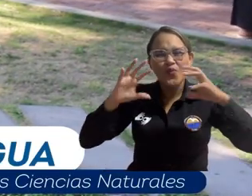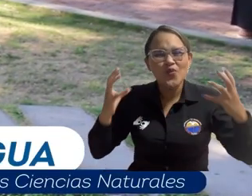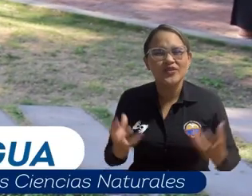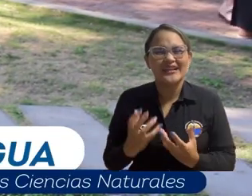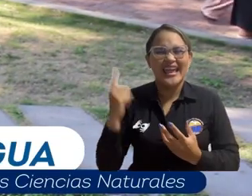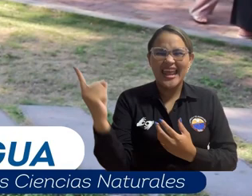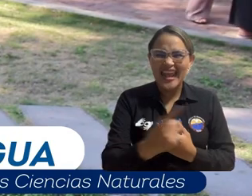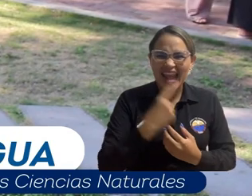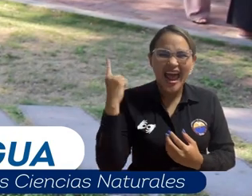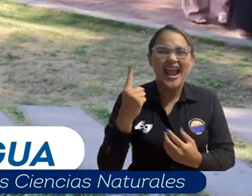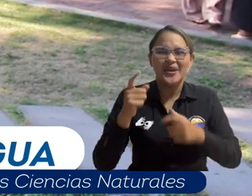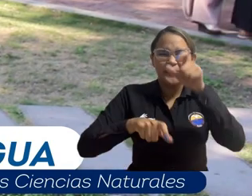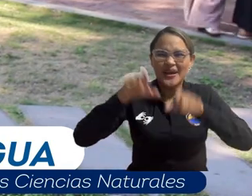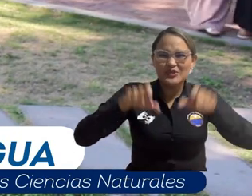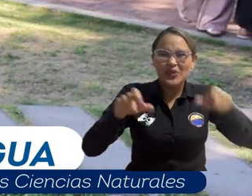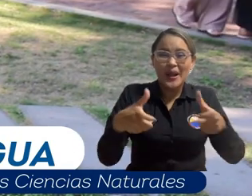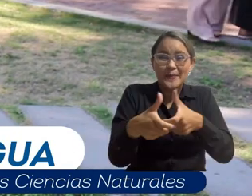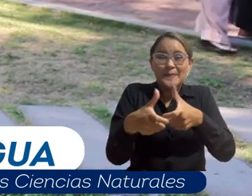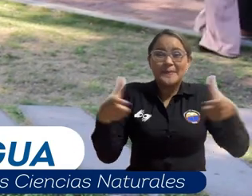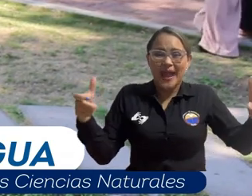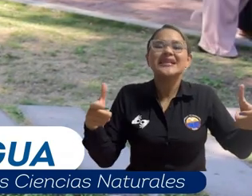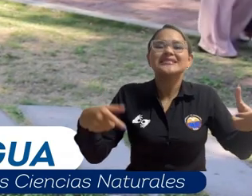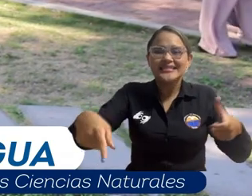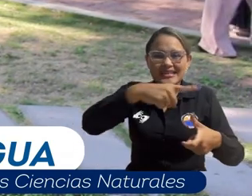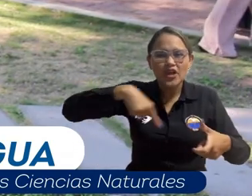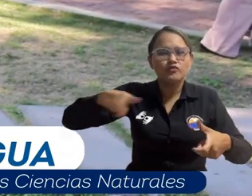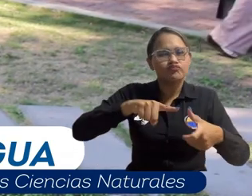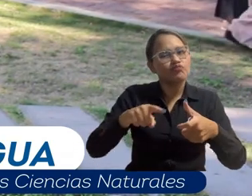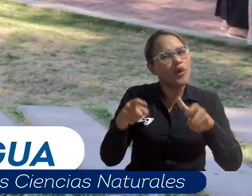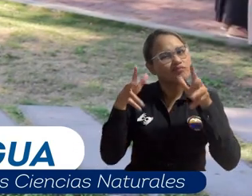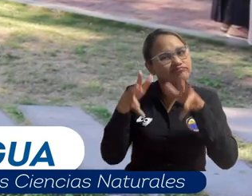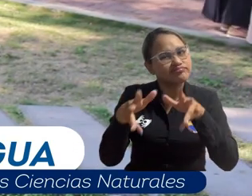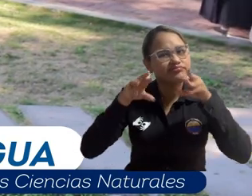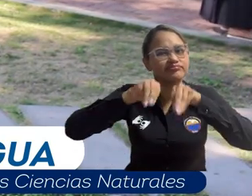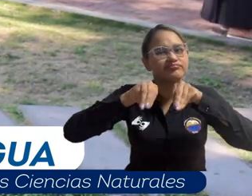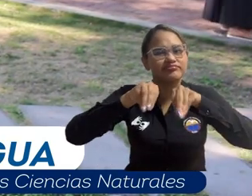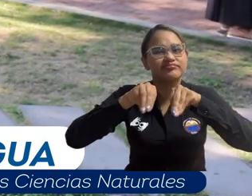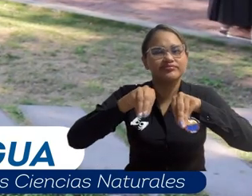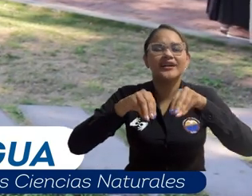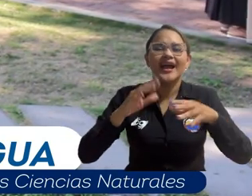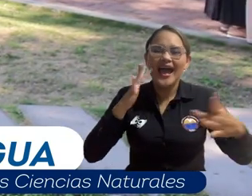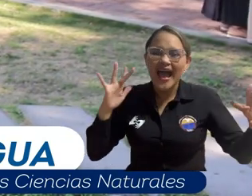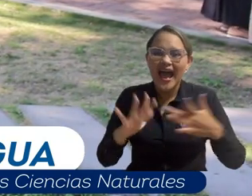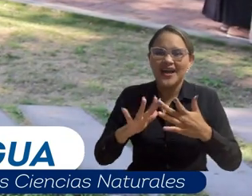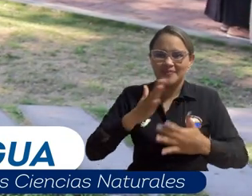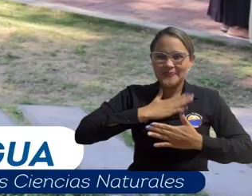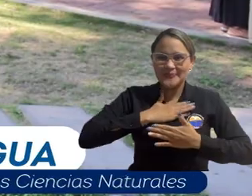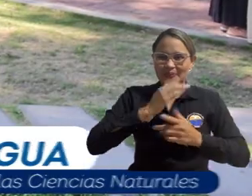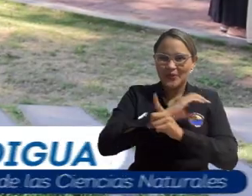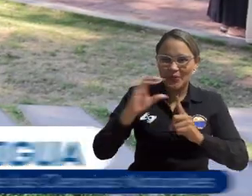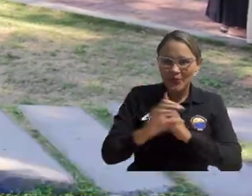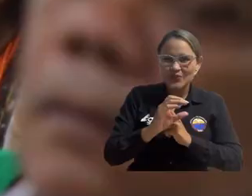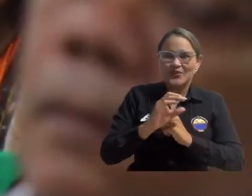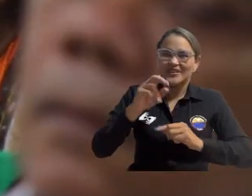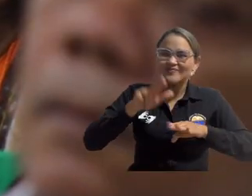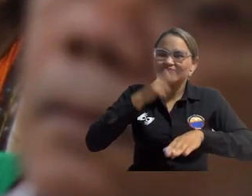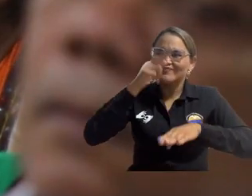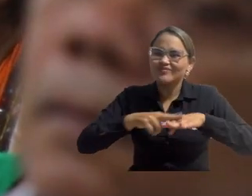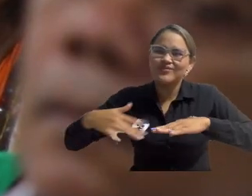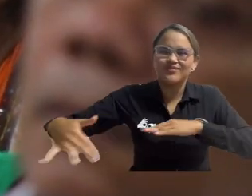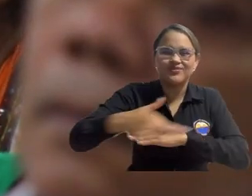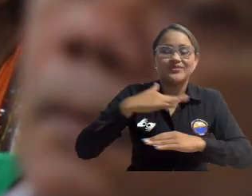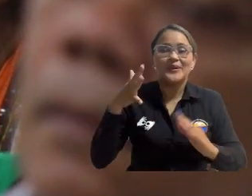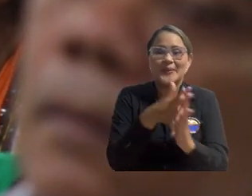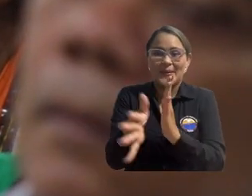enseñar al mundo occidental, o sea que la sociedad mayoritaria, los pensamientos de mi cultura. Hay